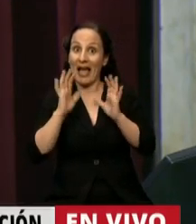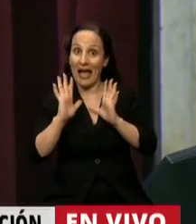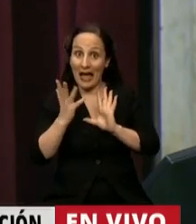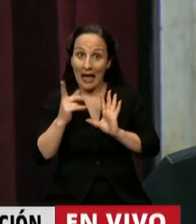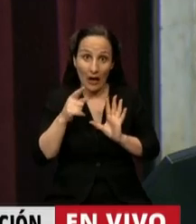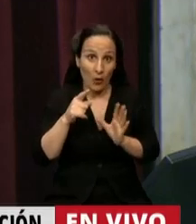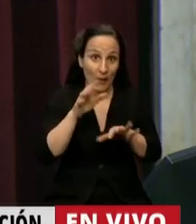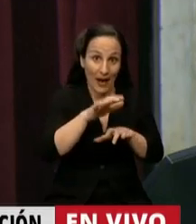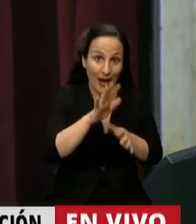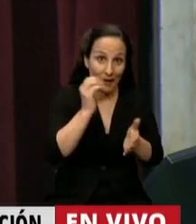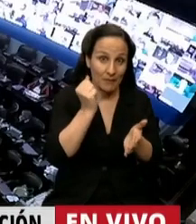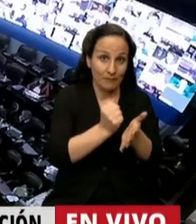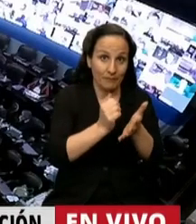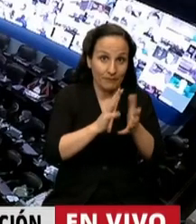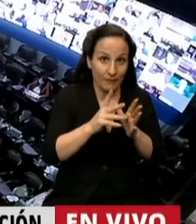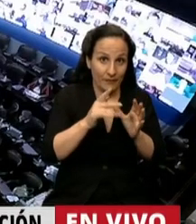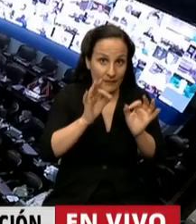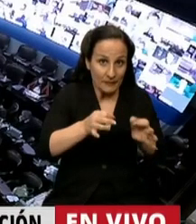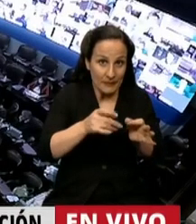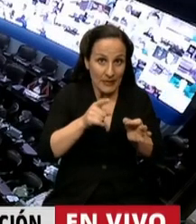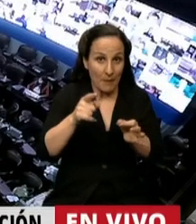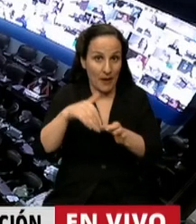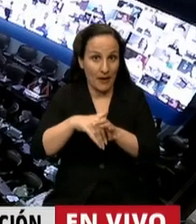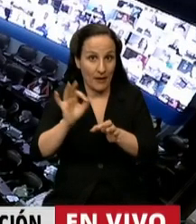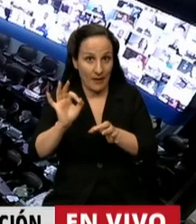dejar constancia de la abstención?